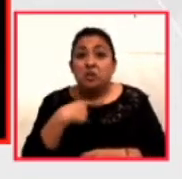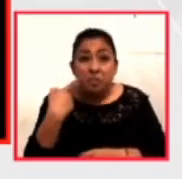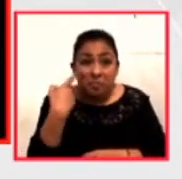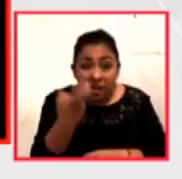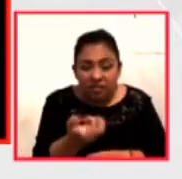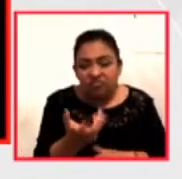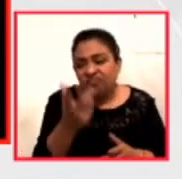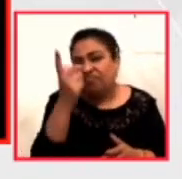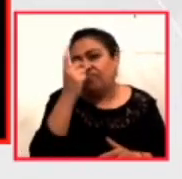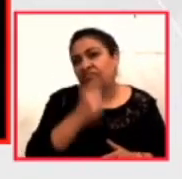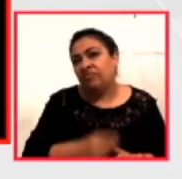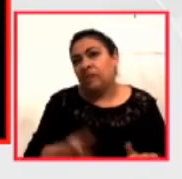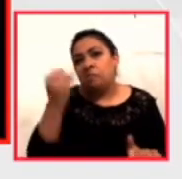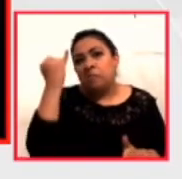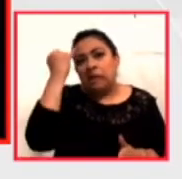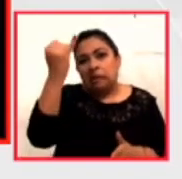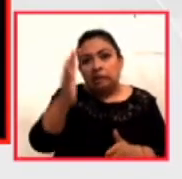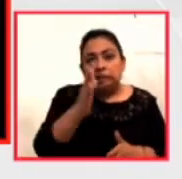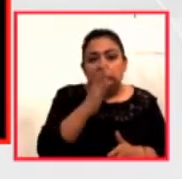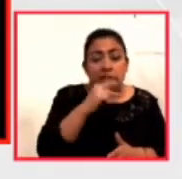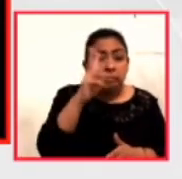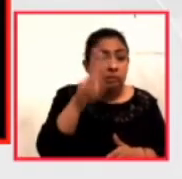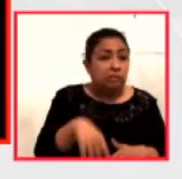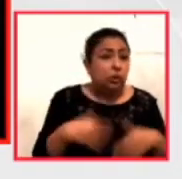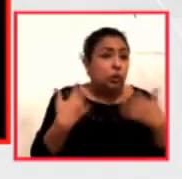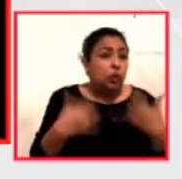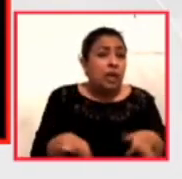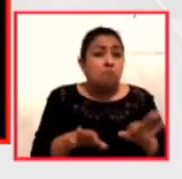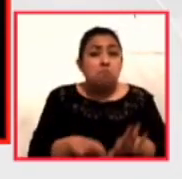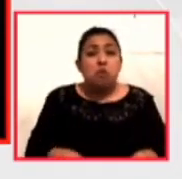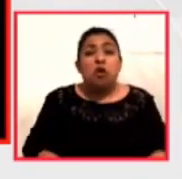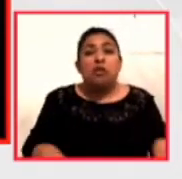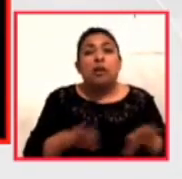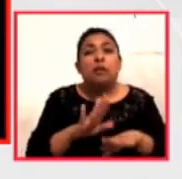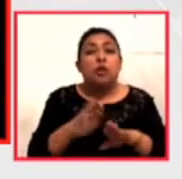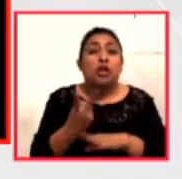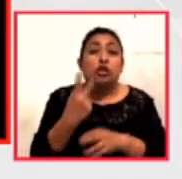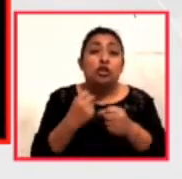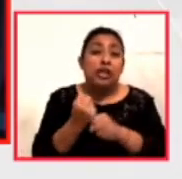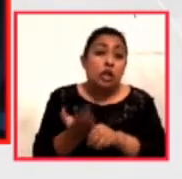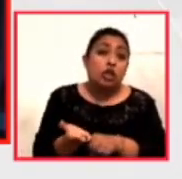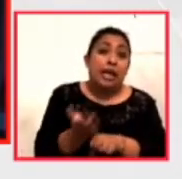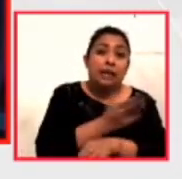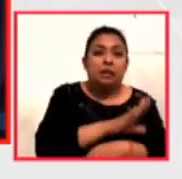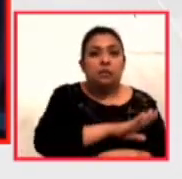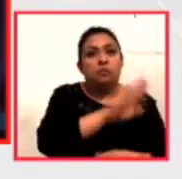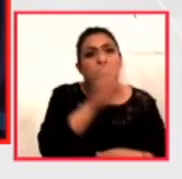ver o siquiera imaginar la trascendencia de su obra, pues falleció 2 años antes.